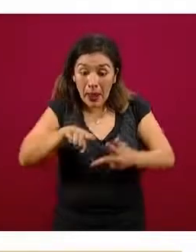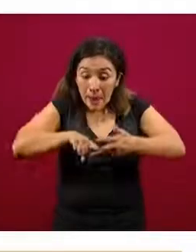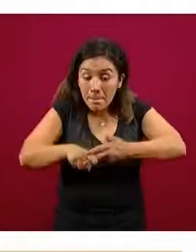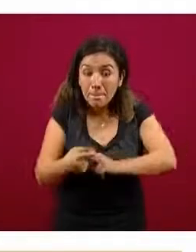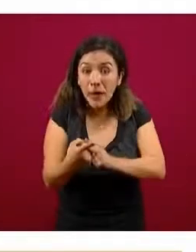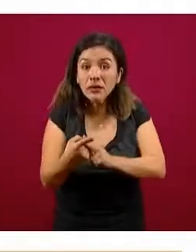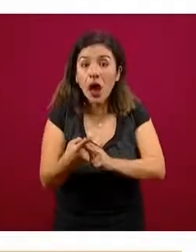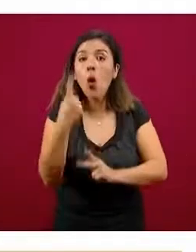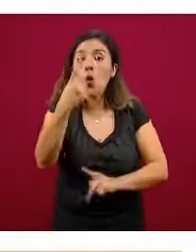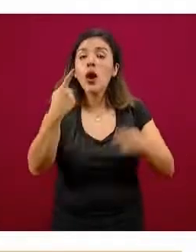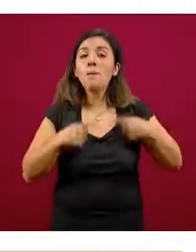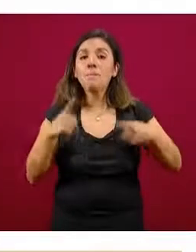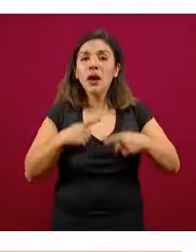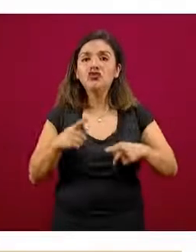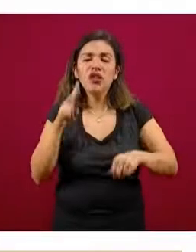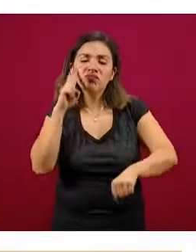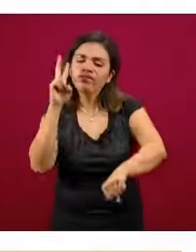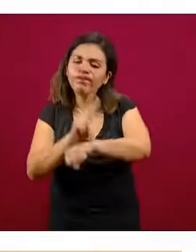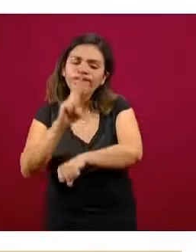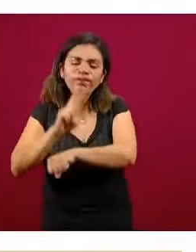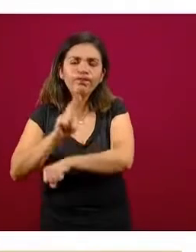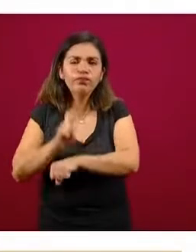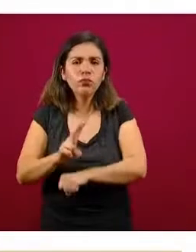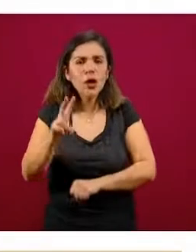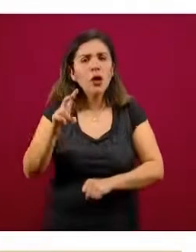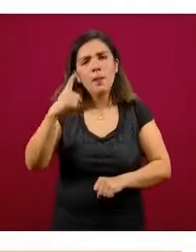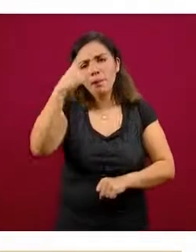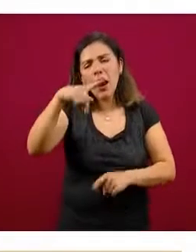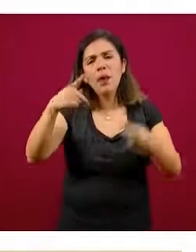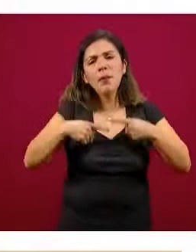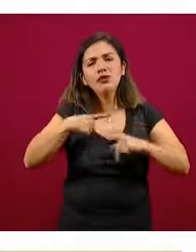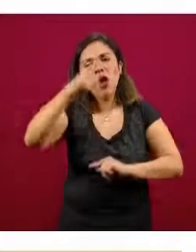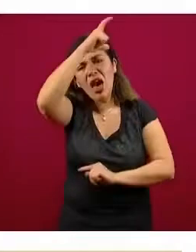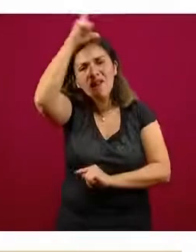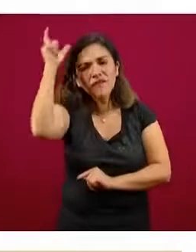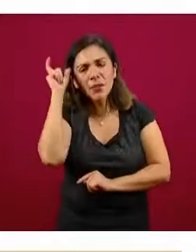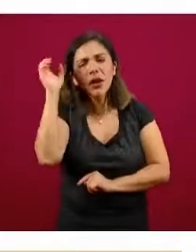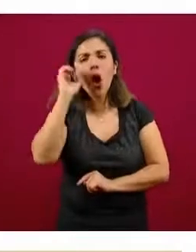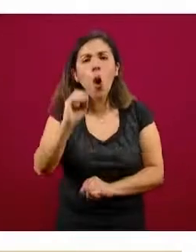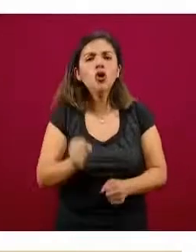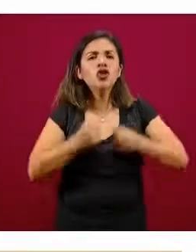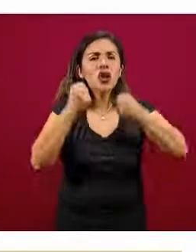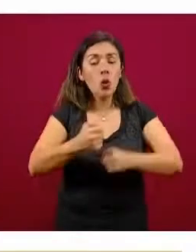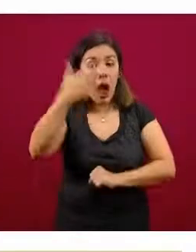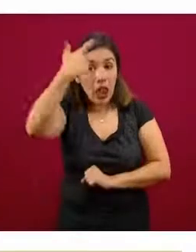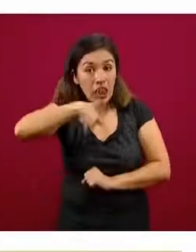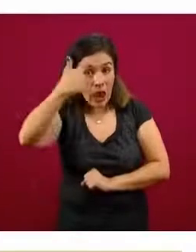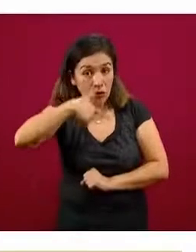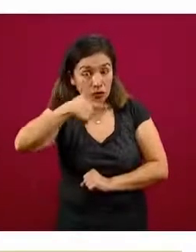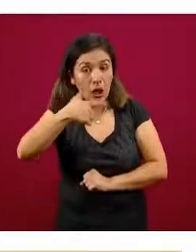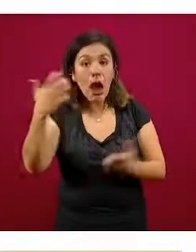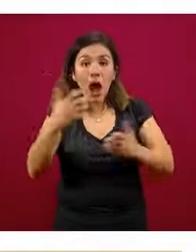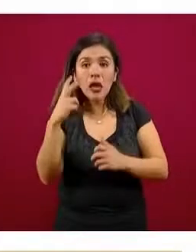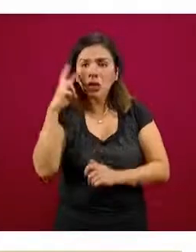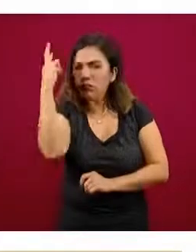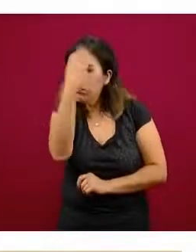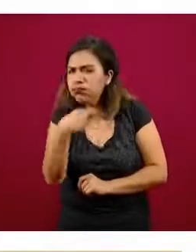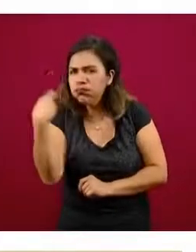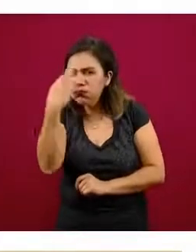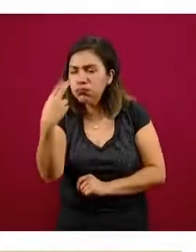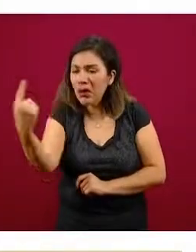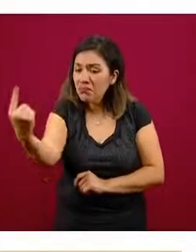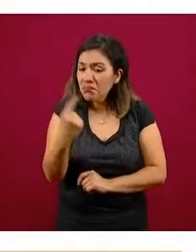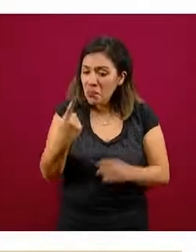entonces, un promotor de acción comunitaria, el personal de enfermería o un personal de seguridad por la noche hace el filtro. Si trae